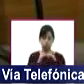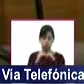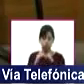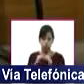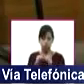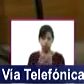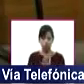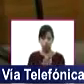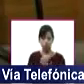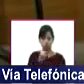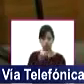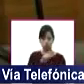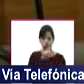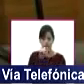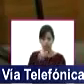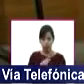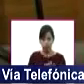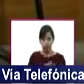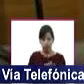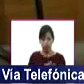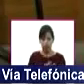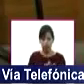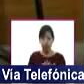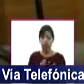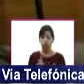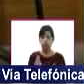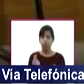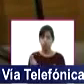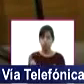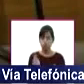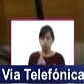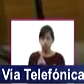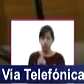del portal de transparencia.